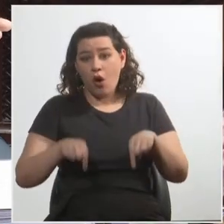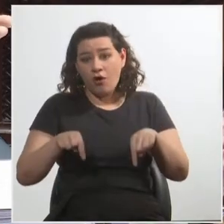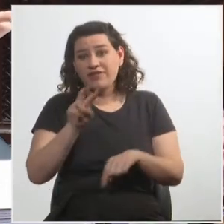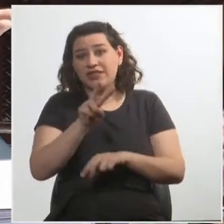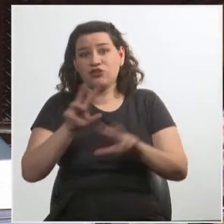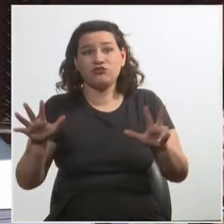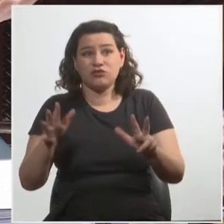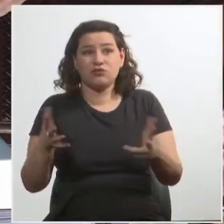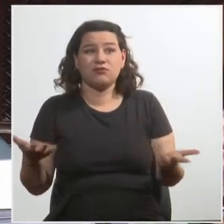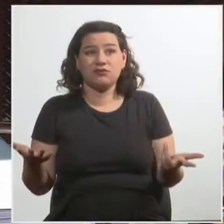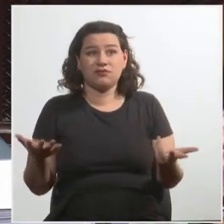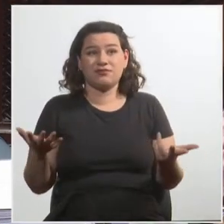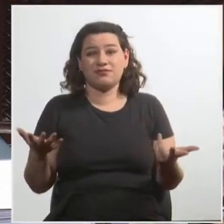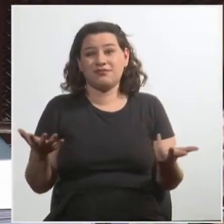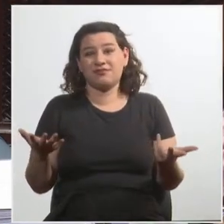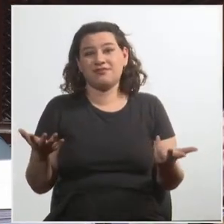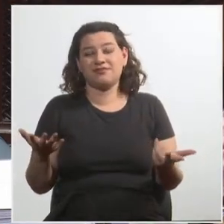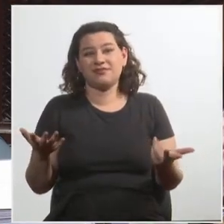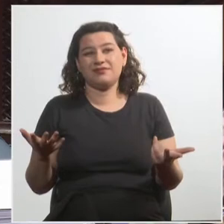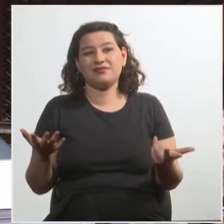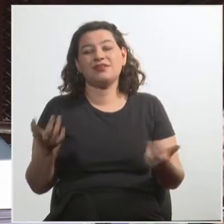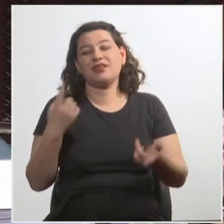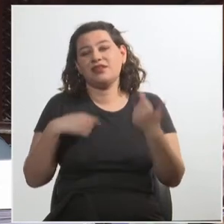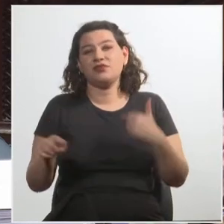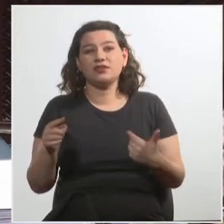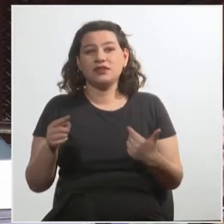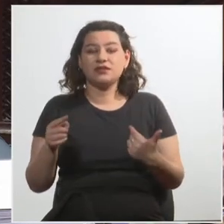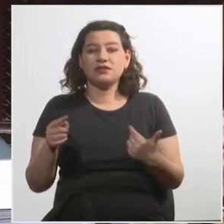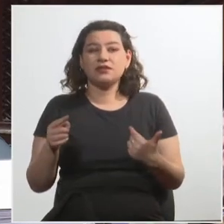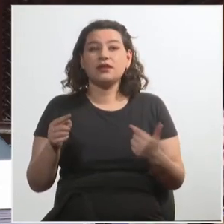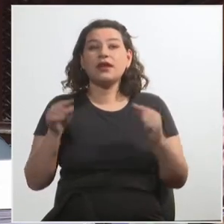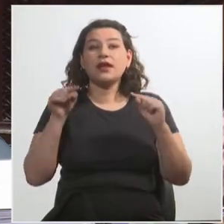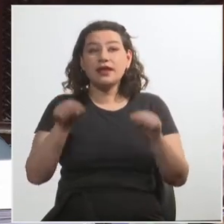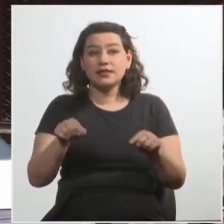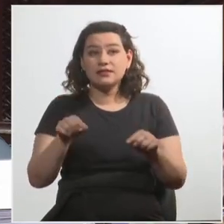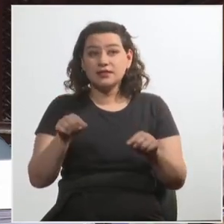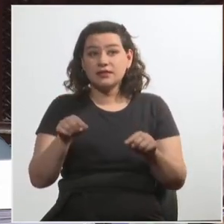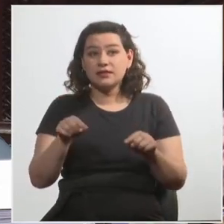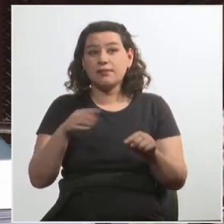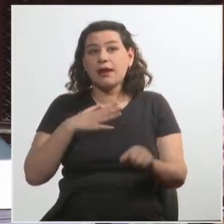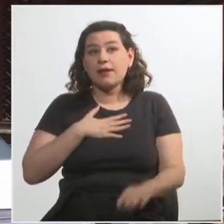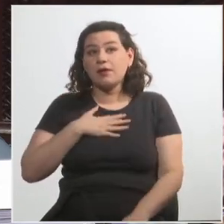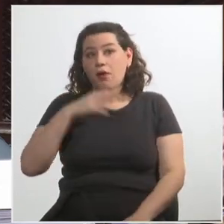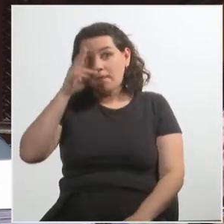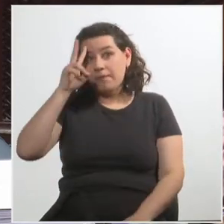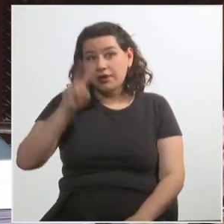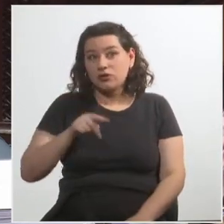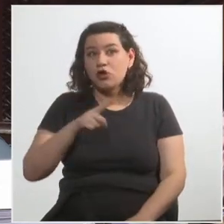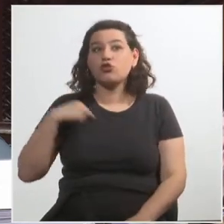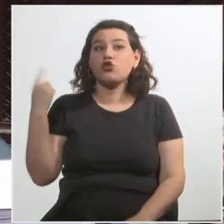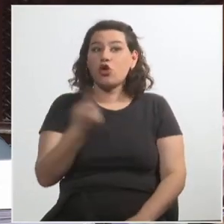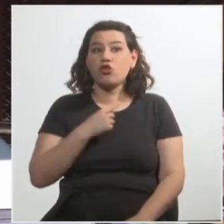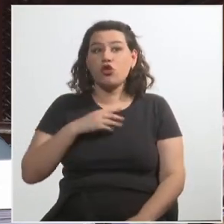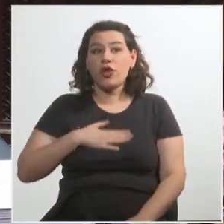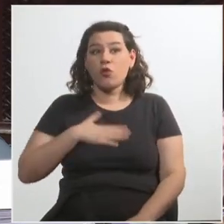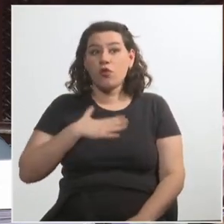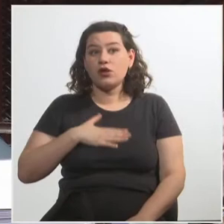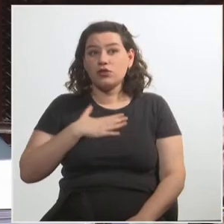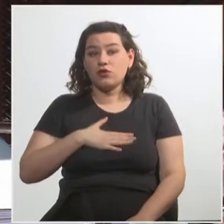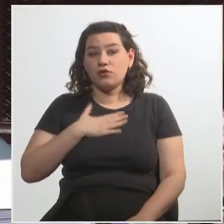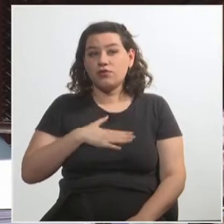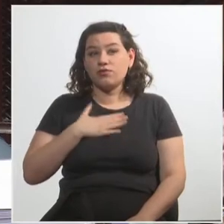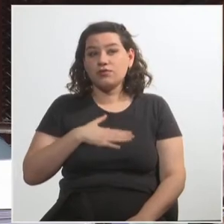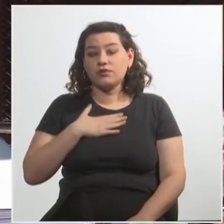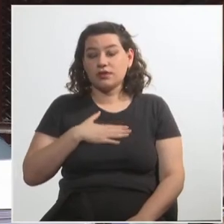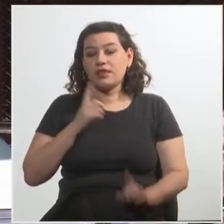28 Entonces ese contexto Me parece que estamos todos de acuerdo este y